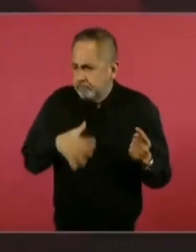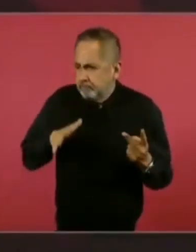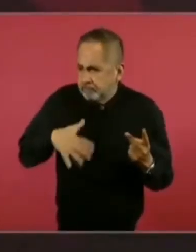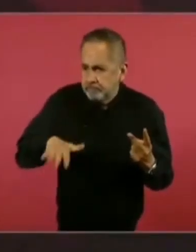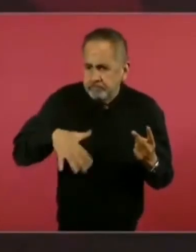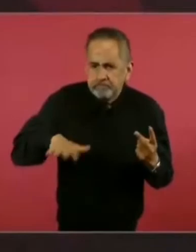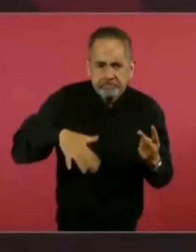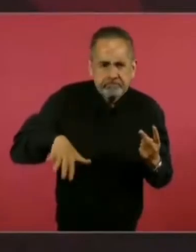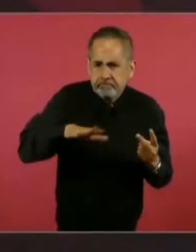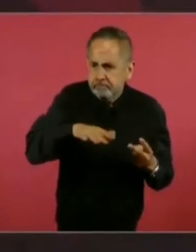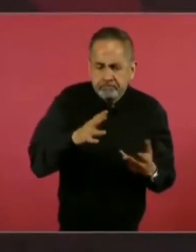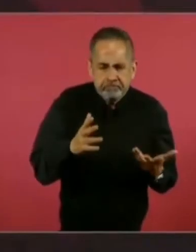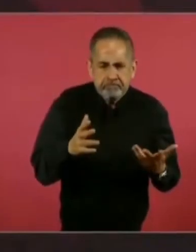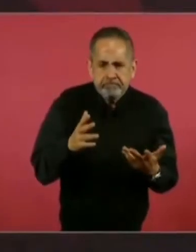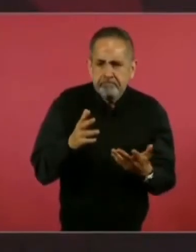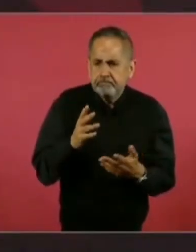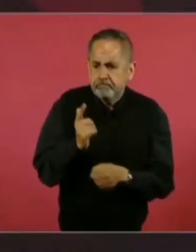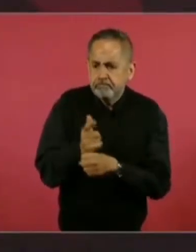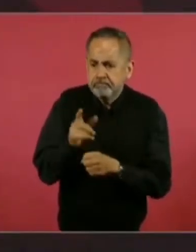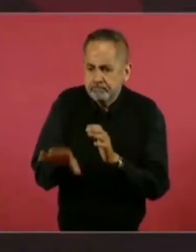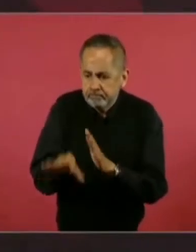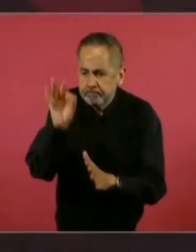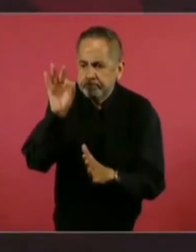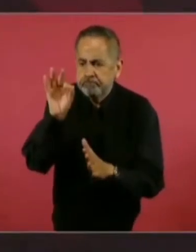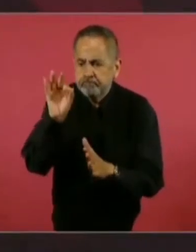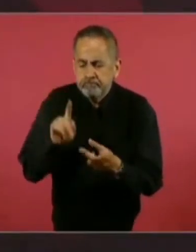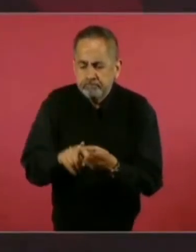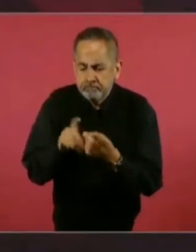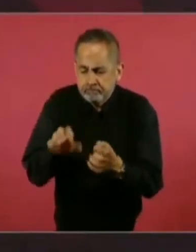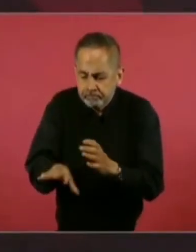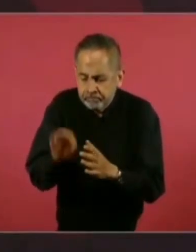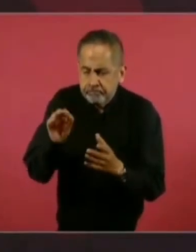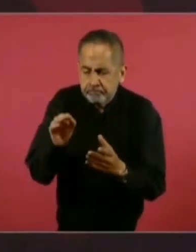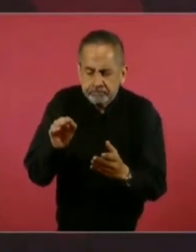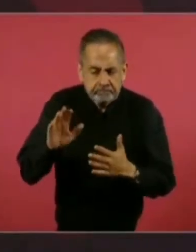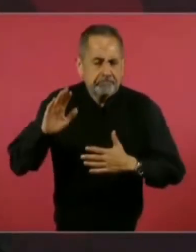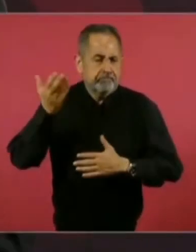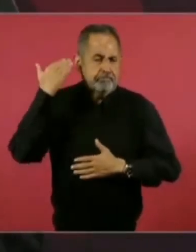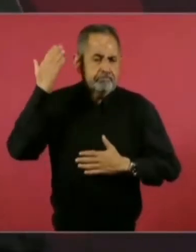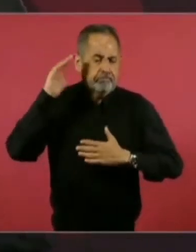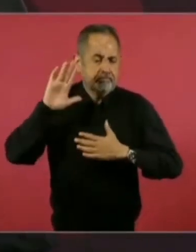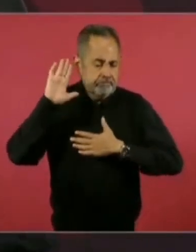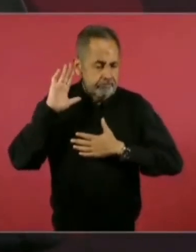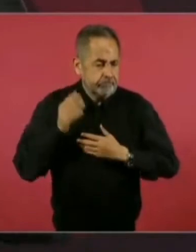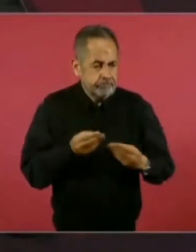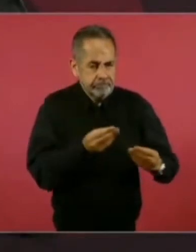buscarlos hasta encontrar a los jóvenes.